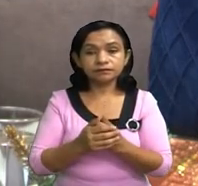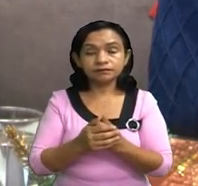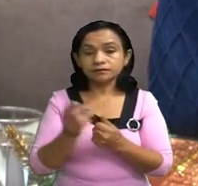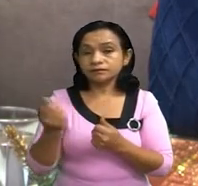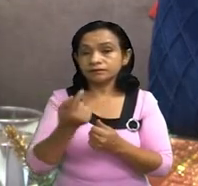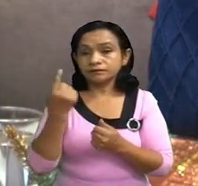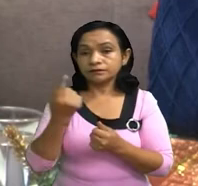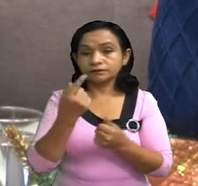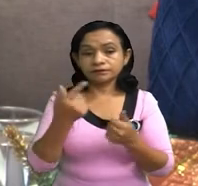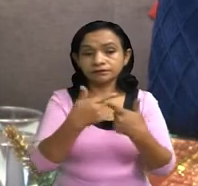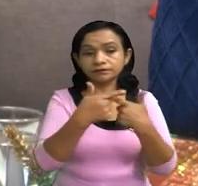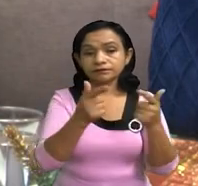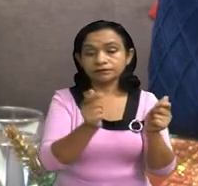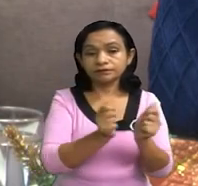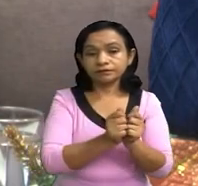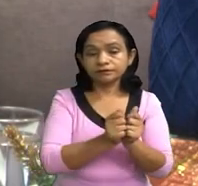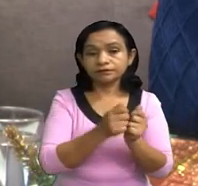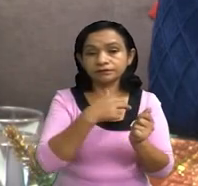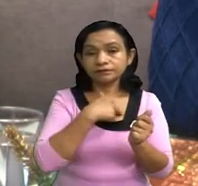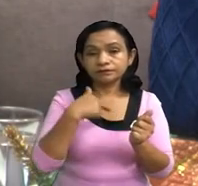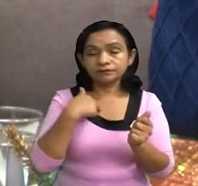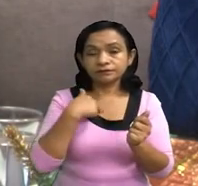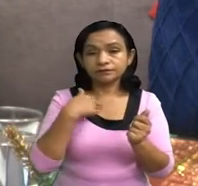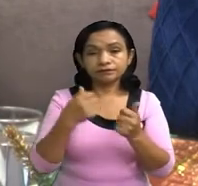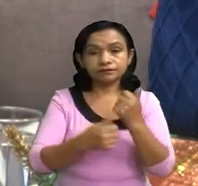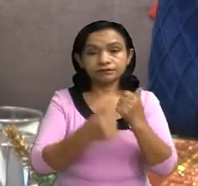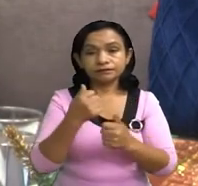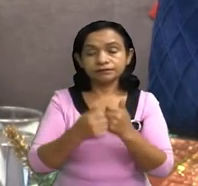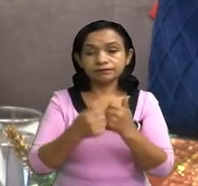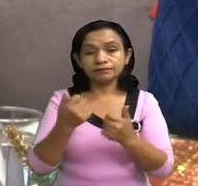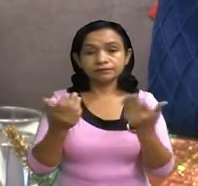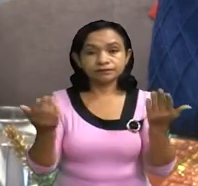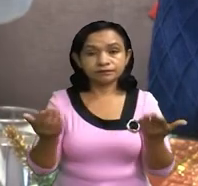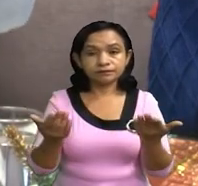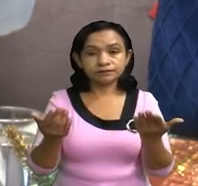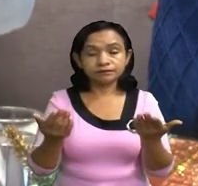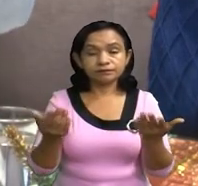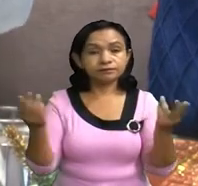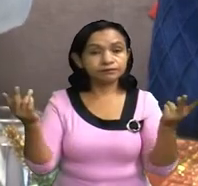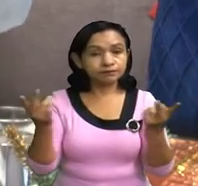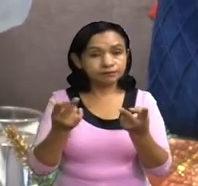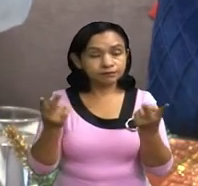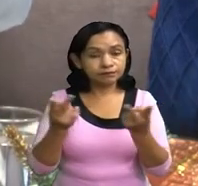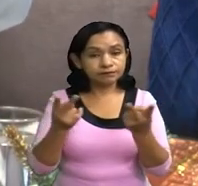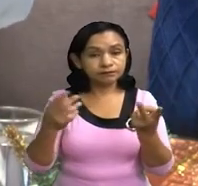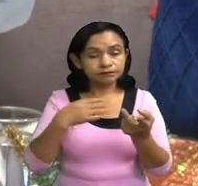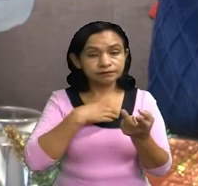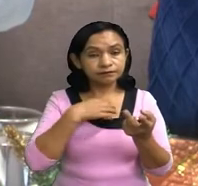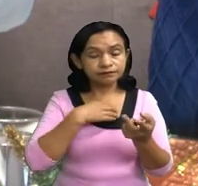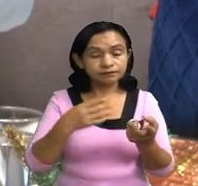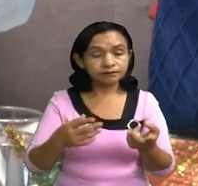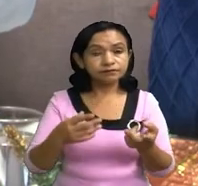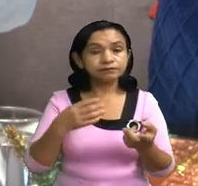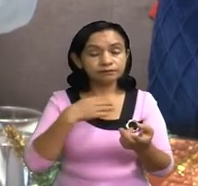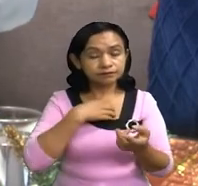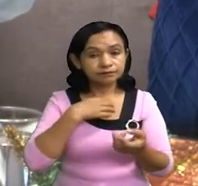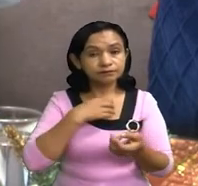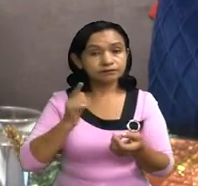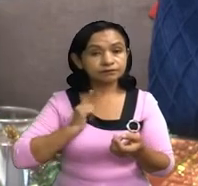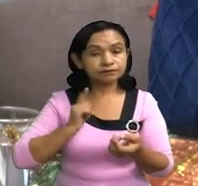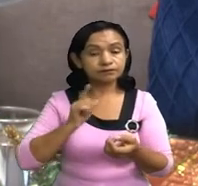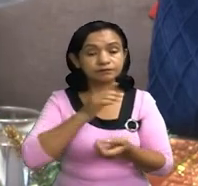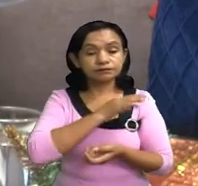solamente a esos que andan haciendo daño. Que viva su fe en